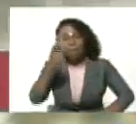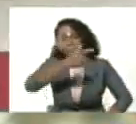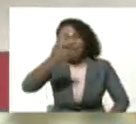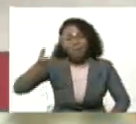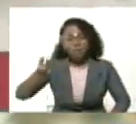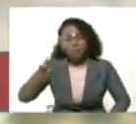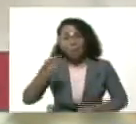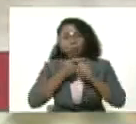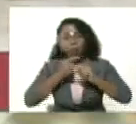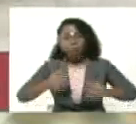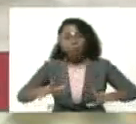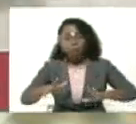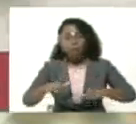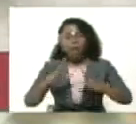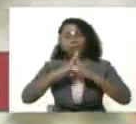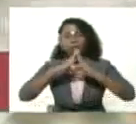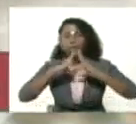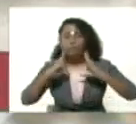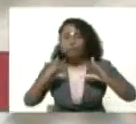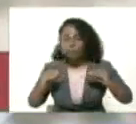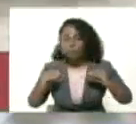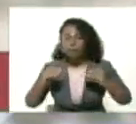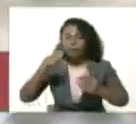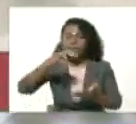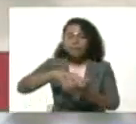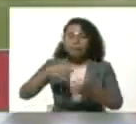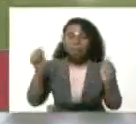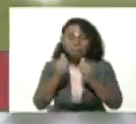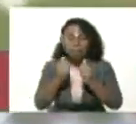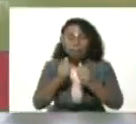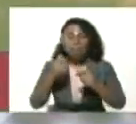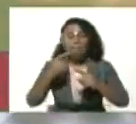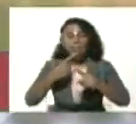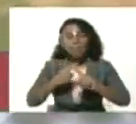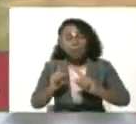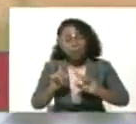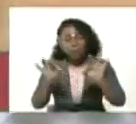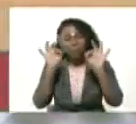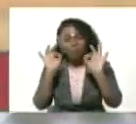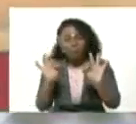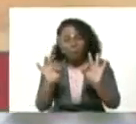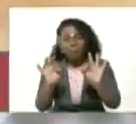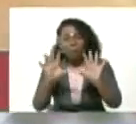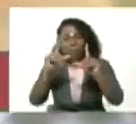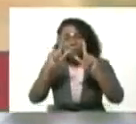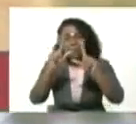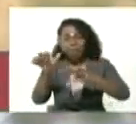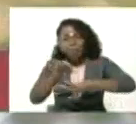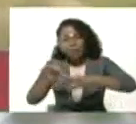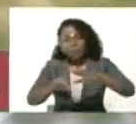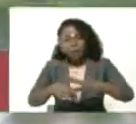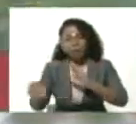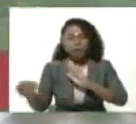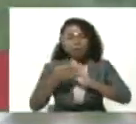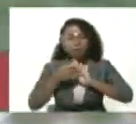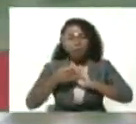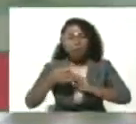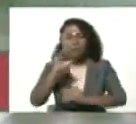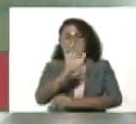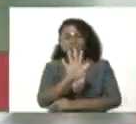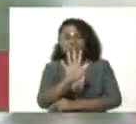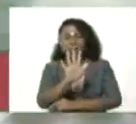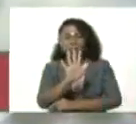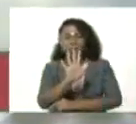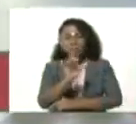ciudadana, desplegados en todo el estado de Mérida, pero específicamente en los 11 municipios que fueron afectados y 5